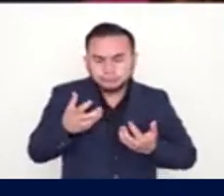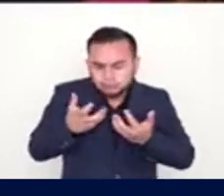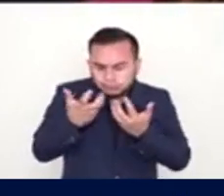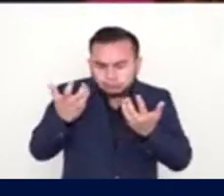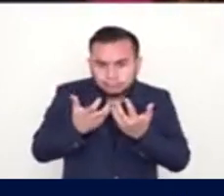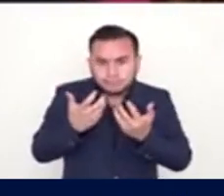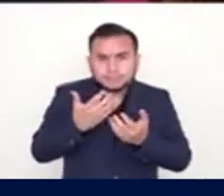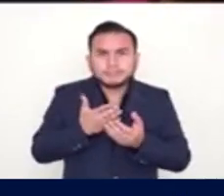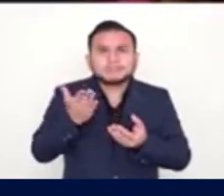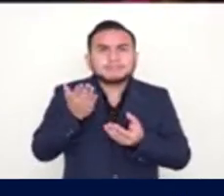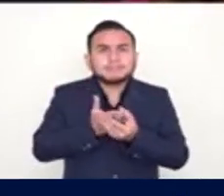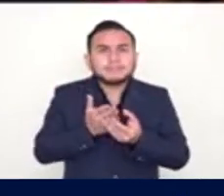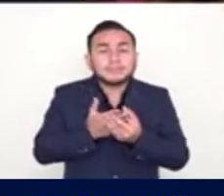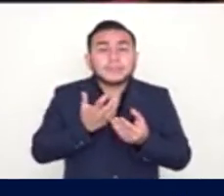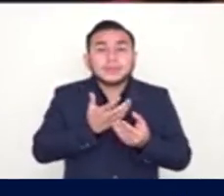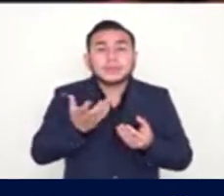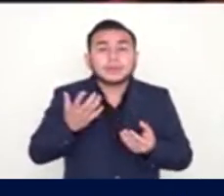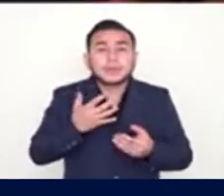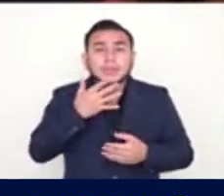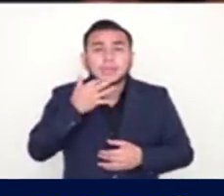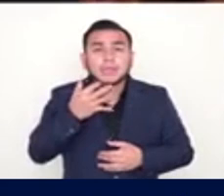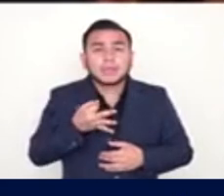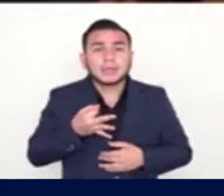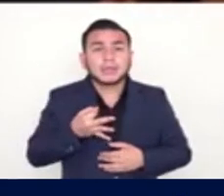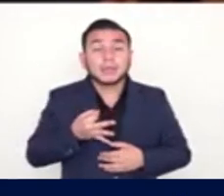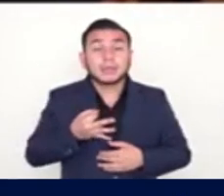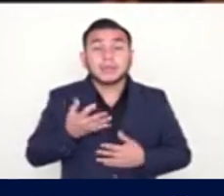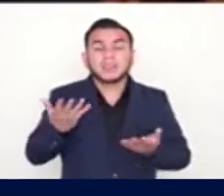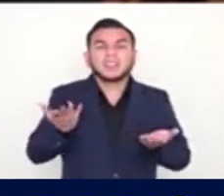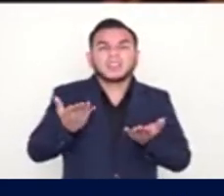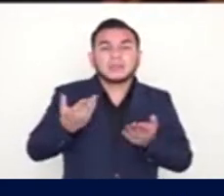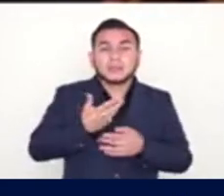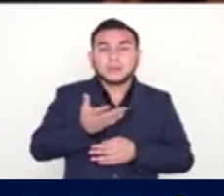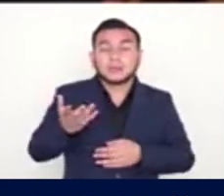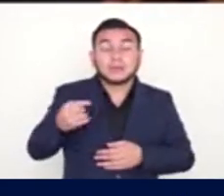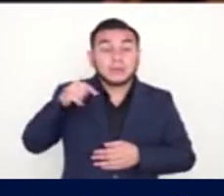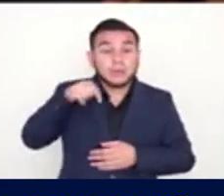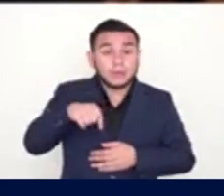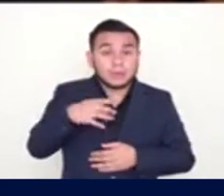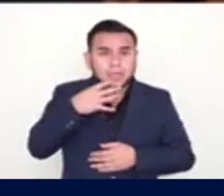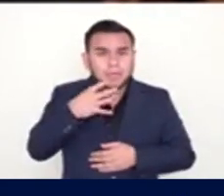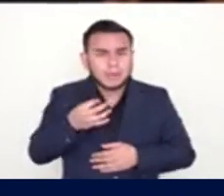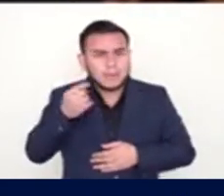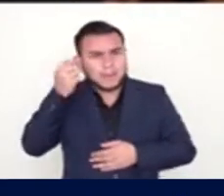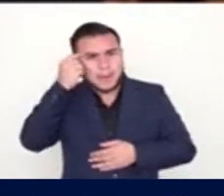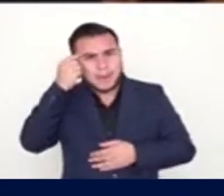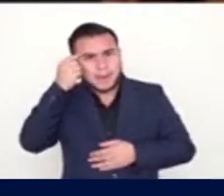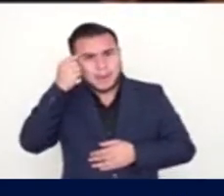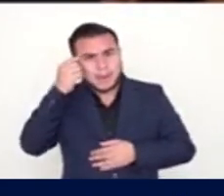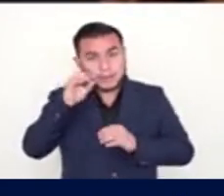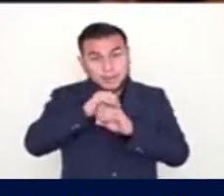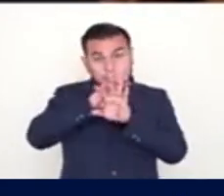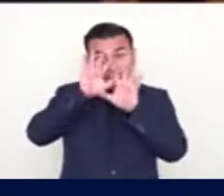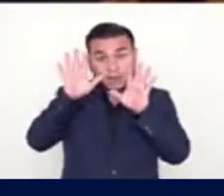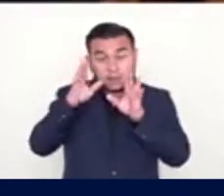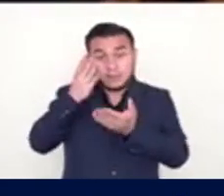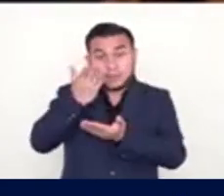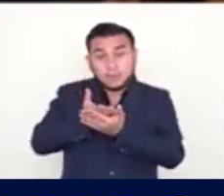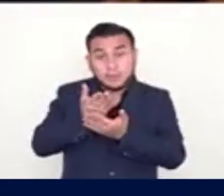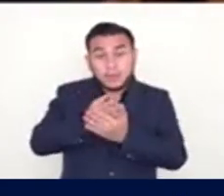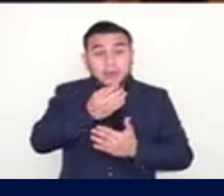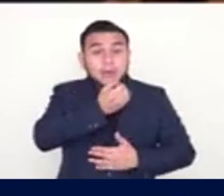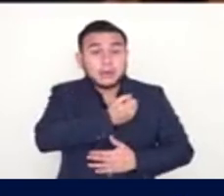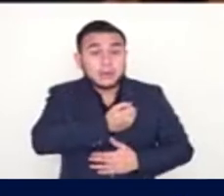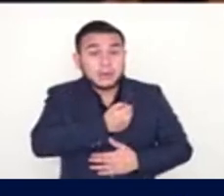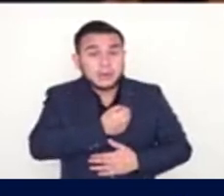archivos sin interrumpir en actividades militares actuales. ¿No le parece que es, en aras a la transparencia, la promesa que usted le hizo a las